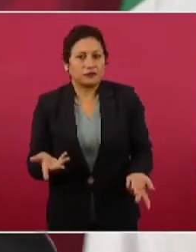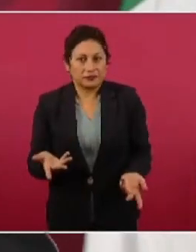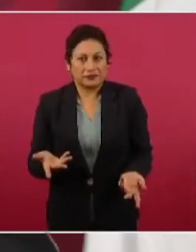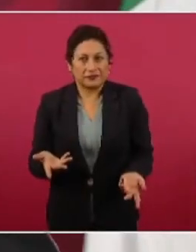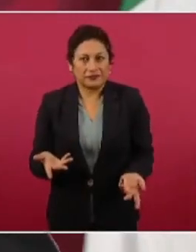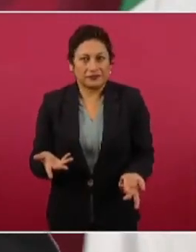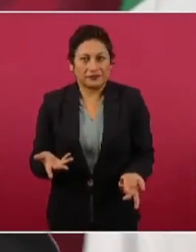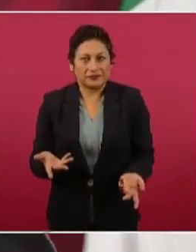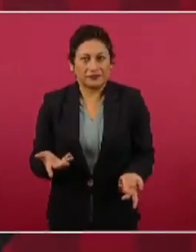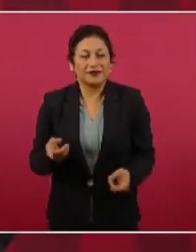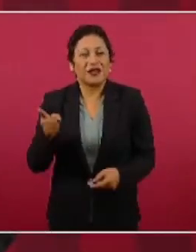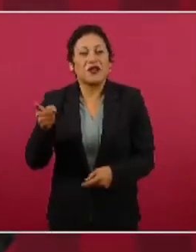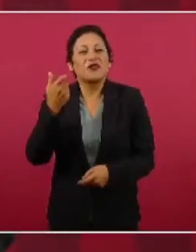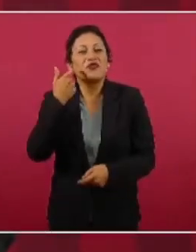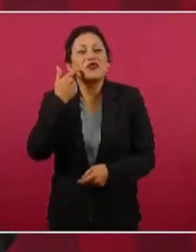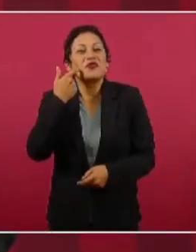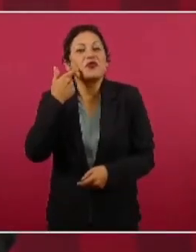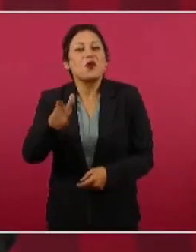internalizarlo